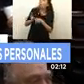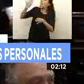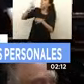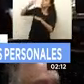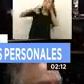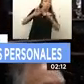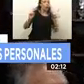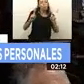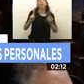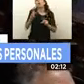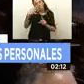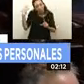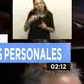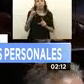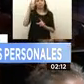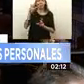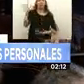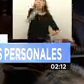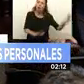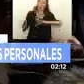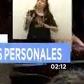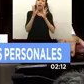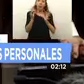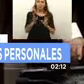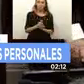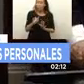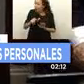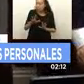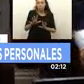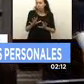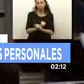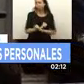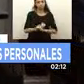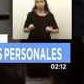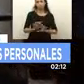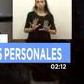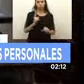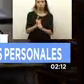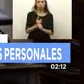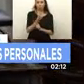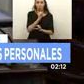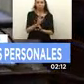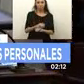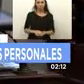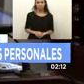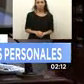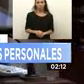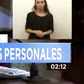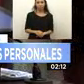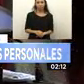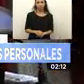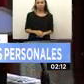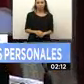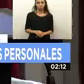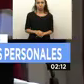que organizar algo porque esto se va a tornar insostenible señor presidente yo creo